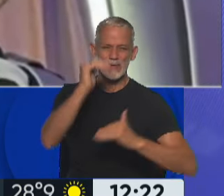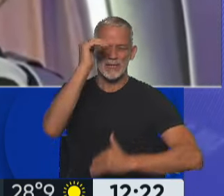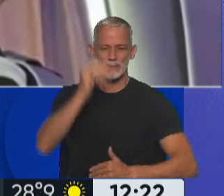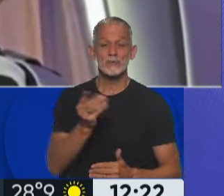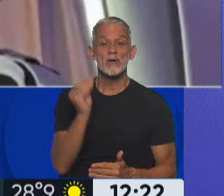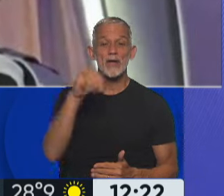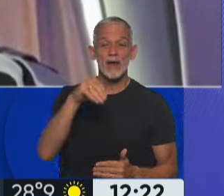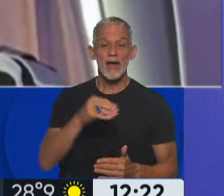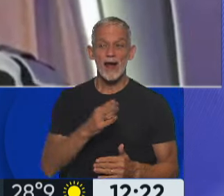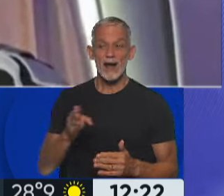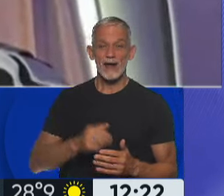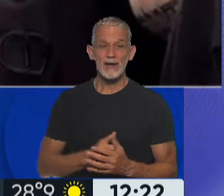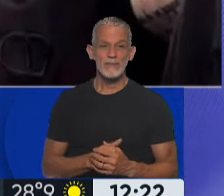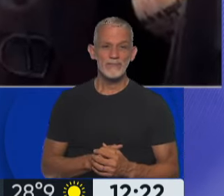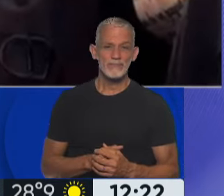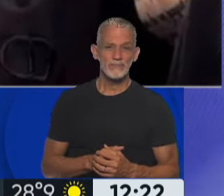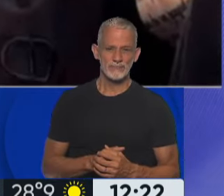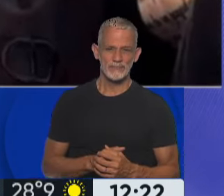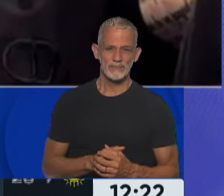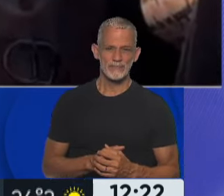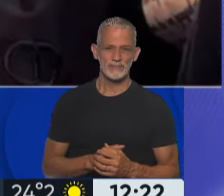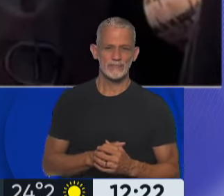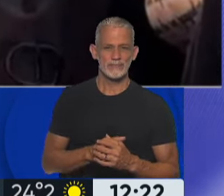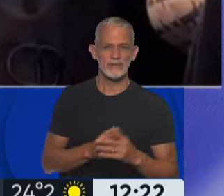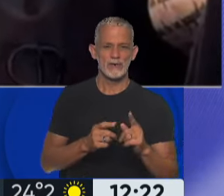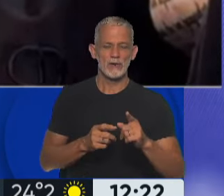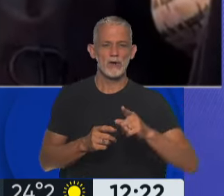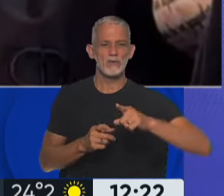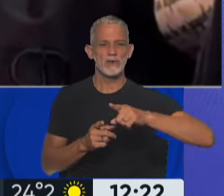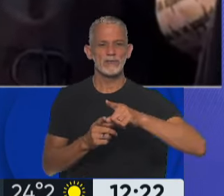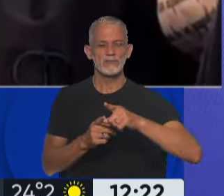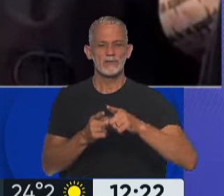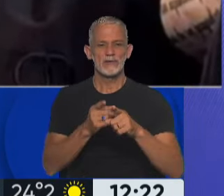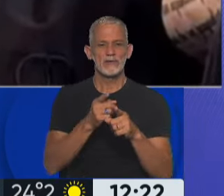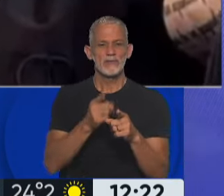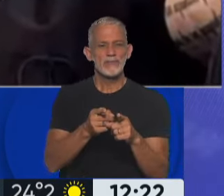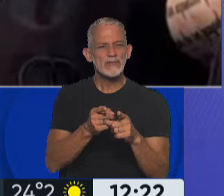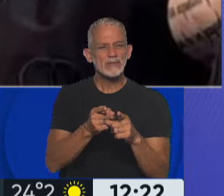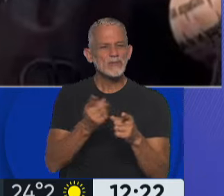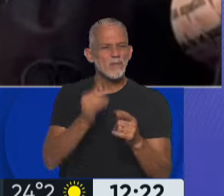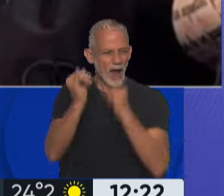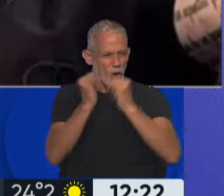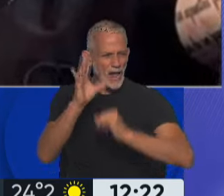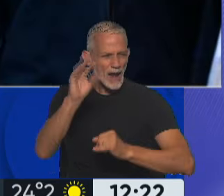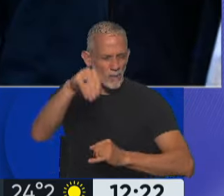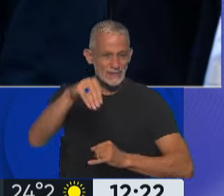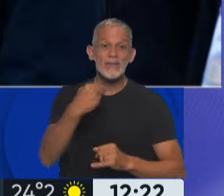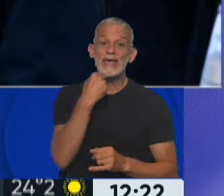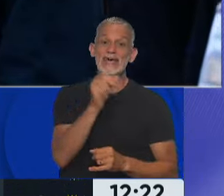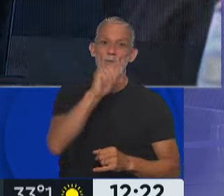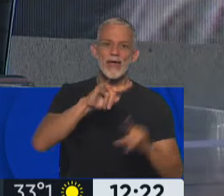agregarle antes que Usted siga con la parte dura de este informe que hay algo tierno también para contar los hijos de